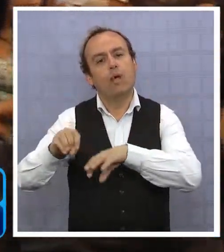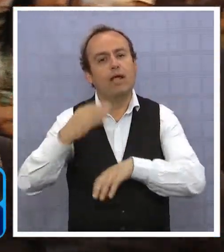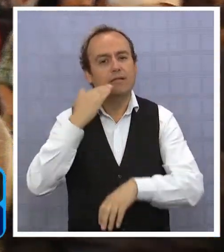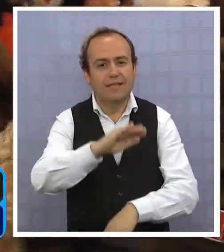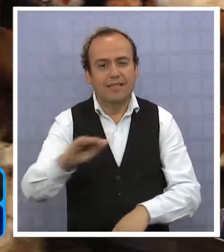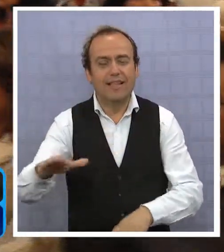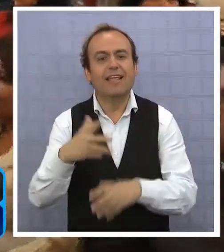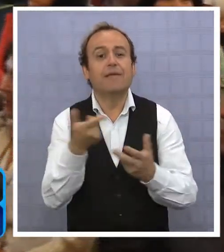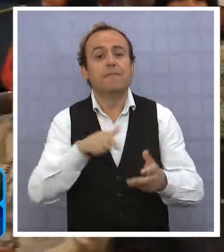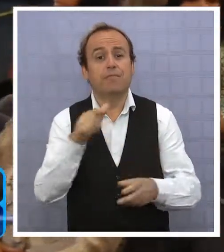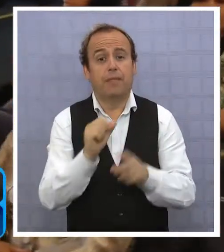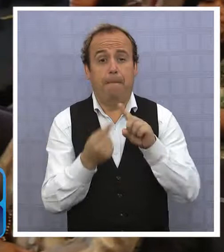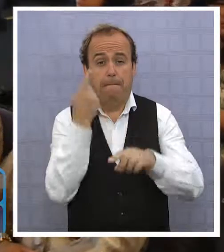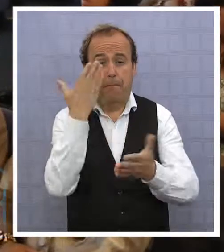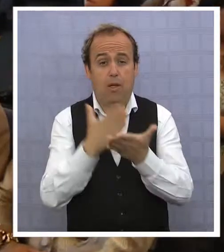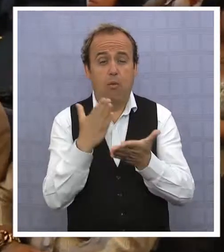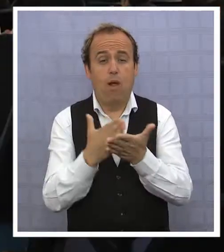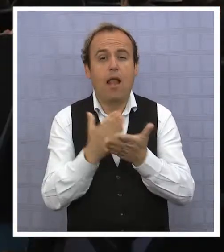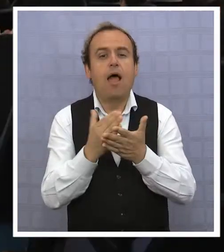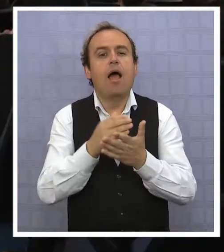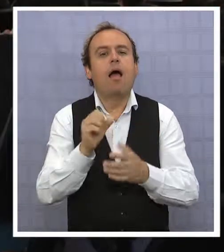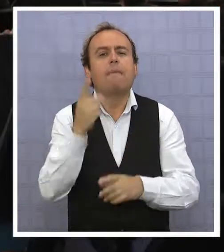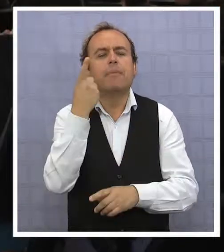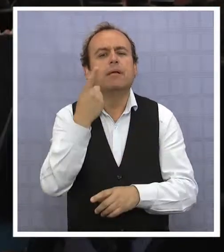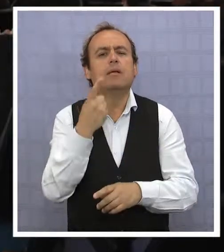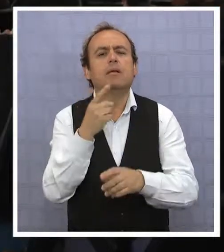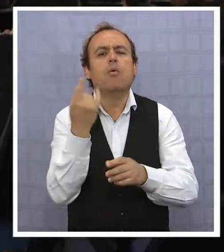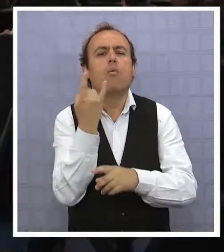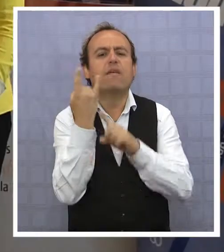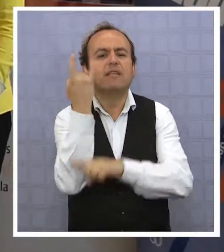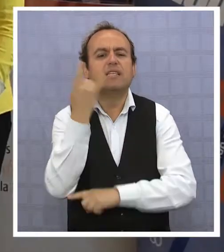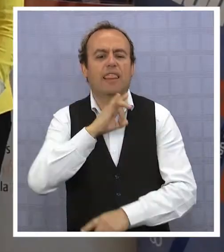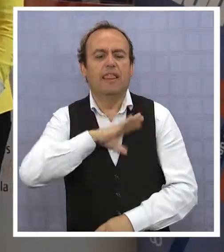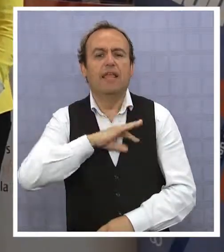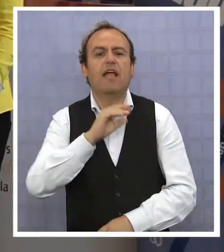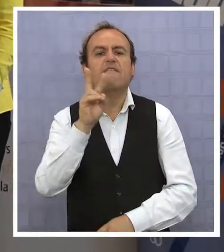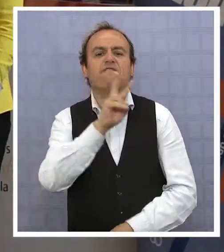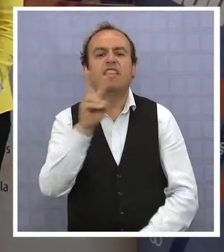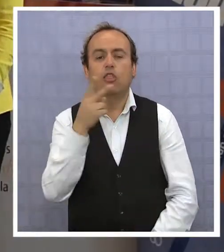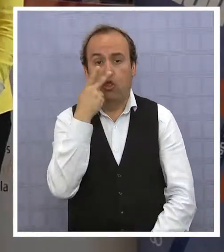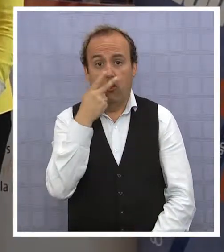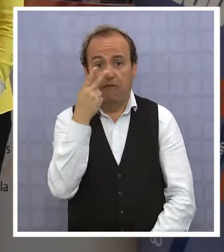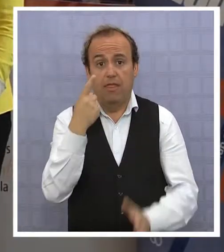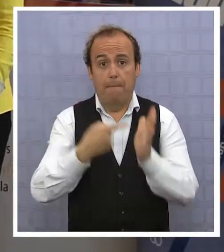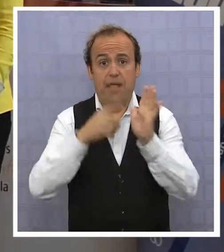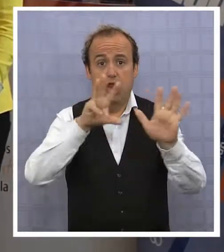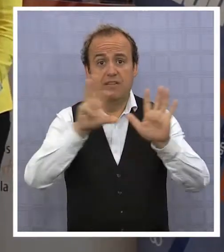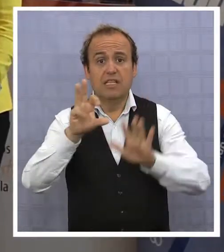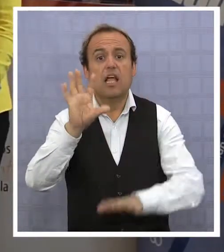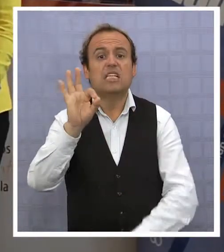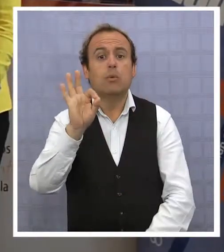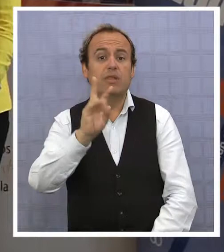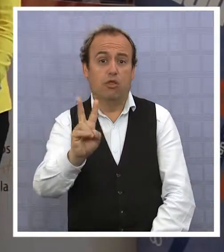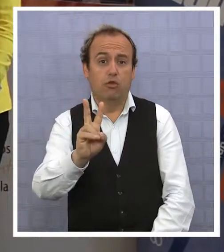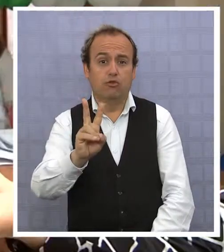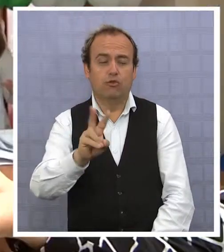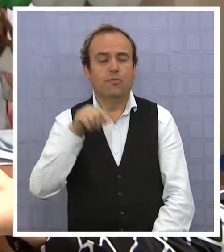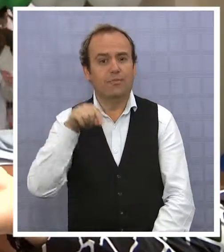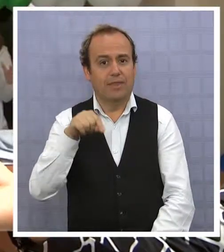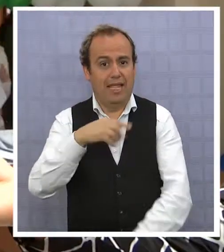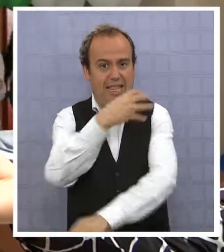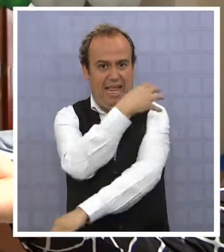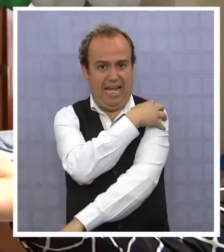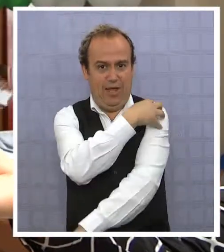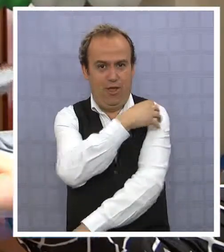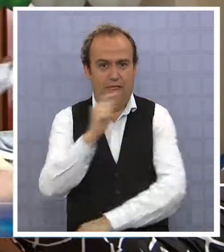cabo desde que se creó la primera Escuela de Educación Parvularia en la Universidad de Chile el 22 de noviembre de 1952. Que en esta